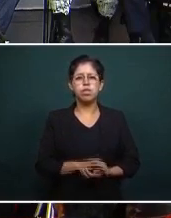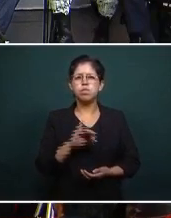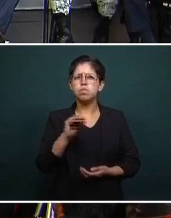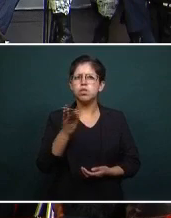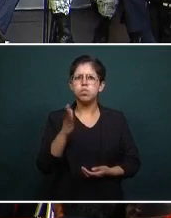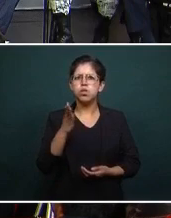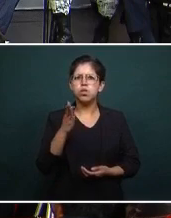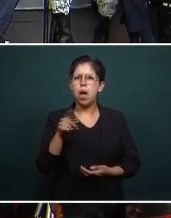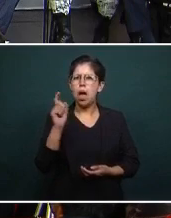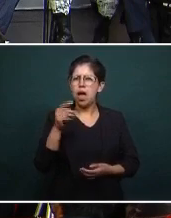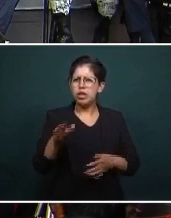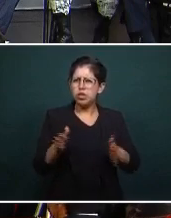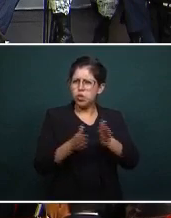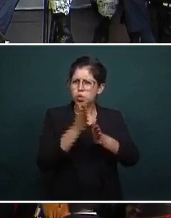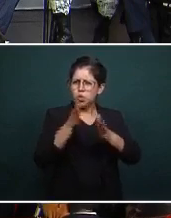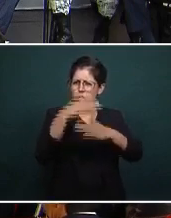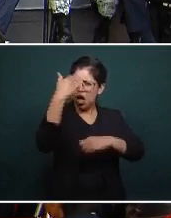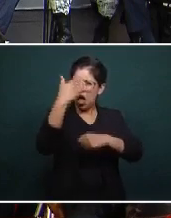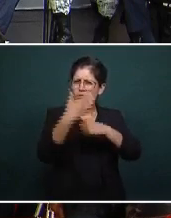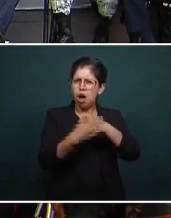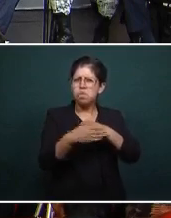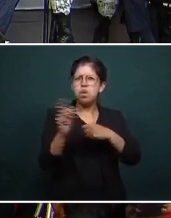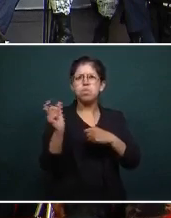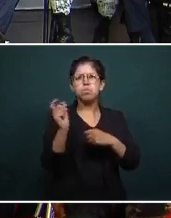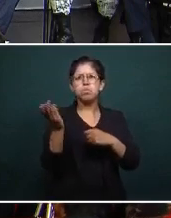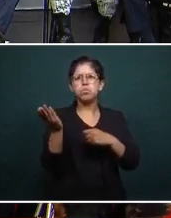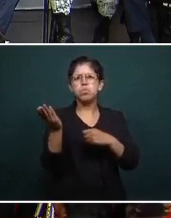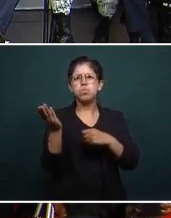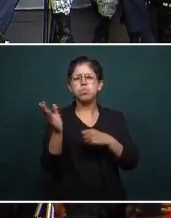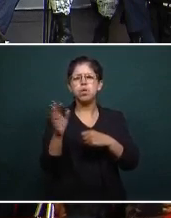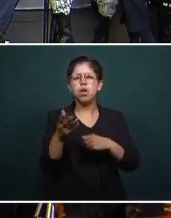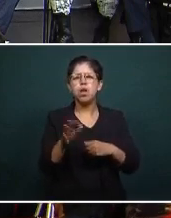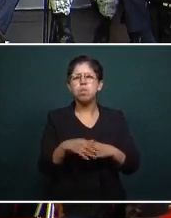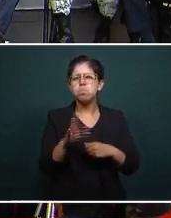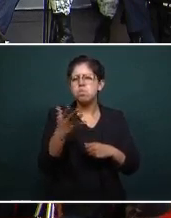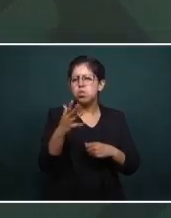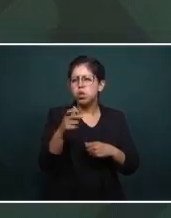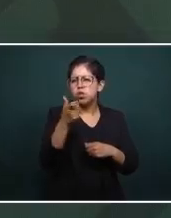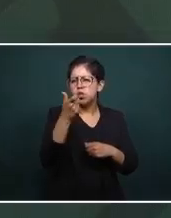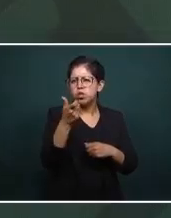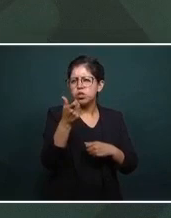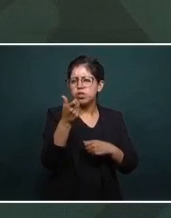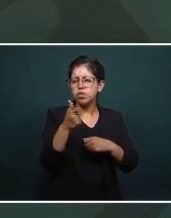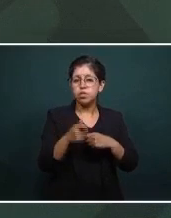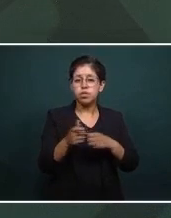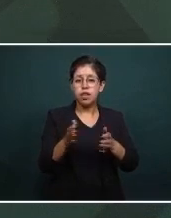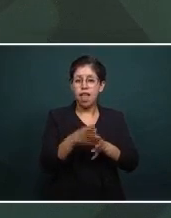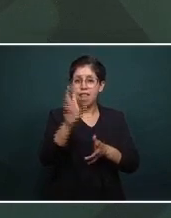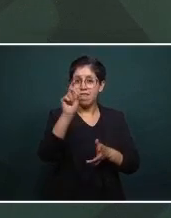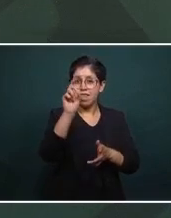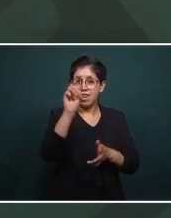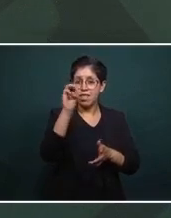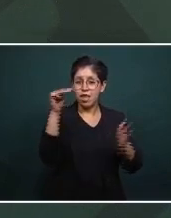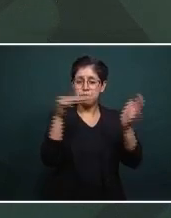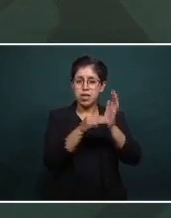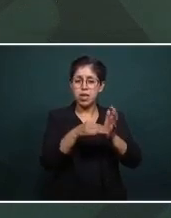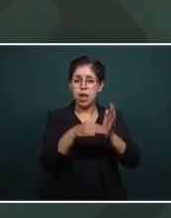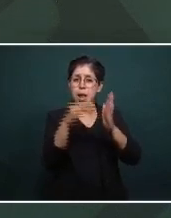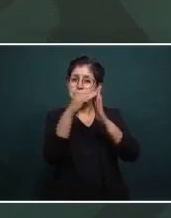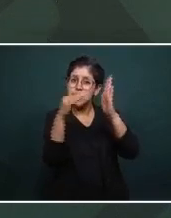programada para que costara 30 mil millones de